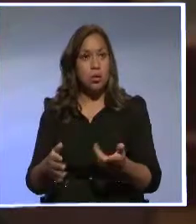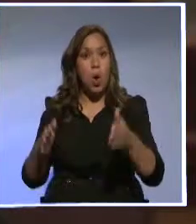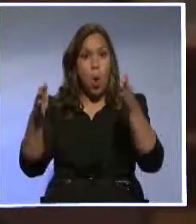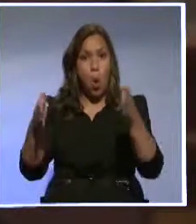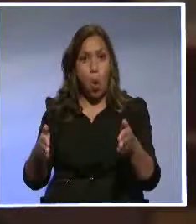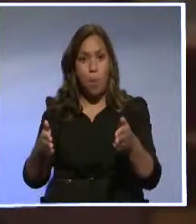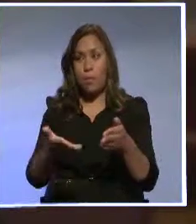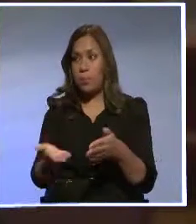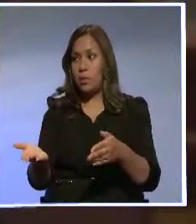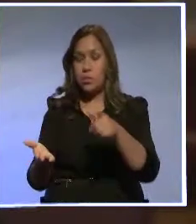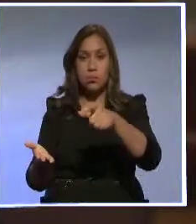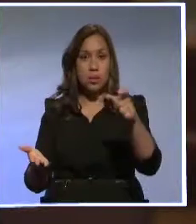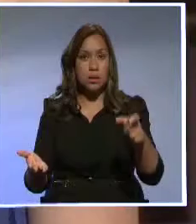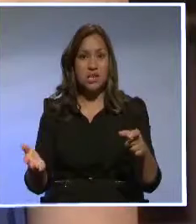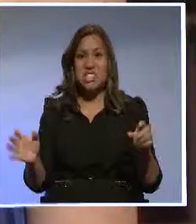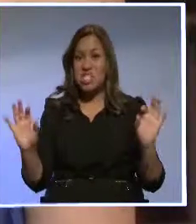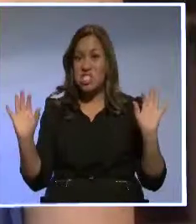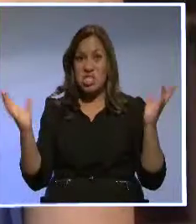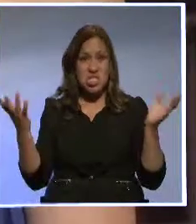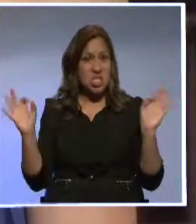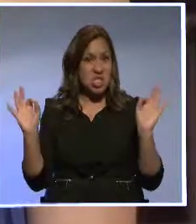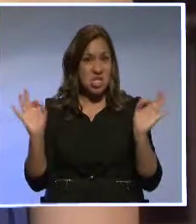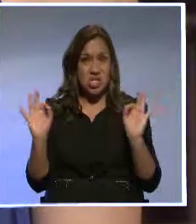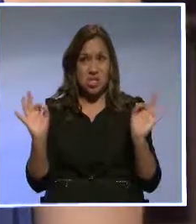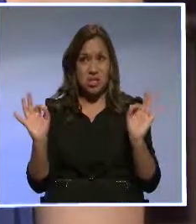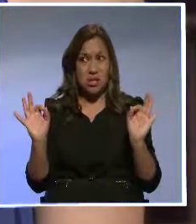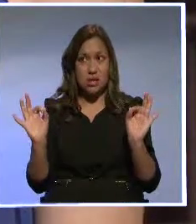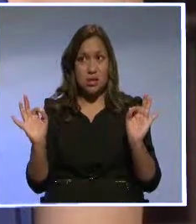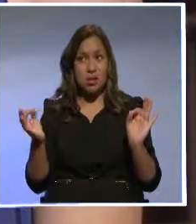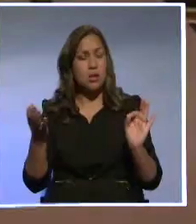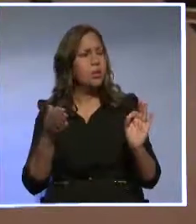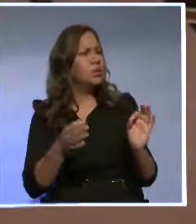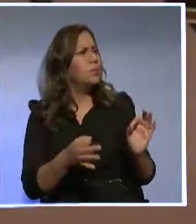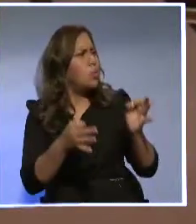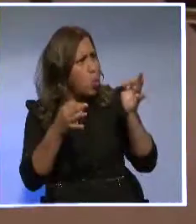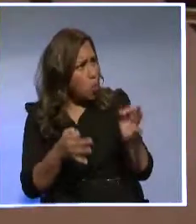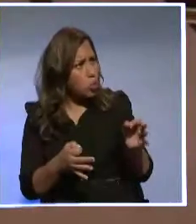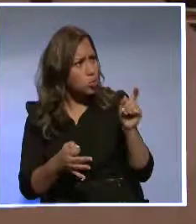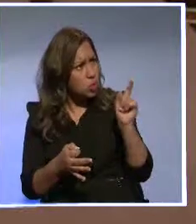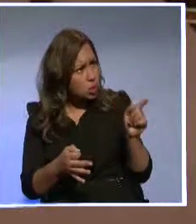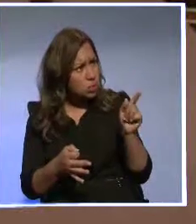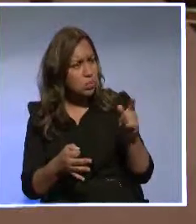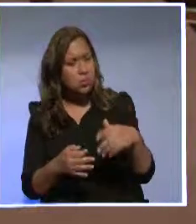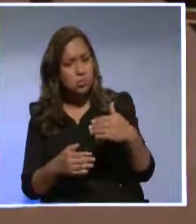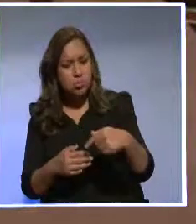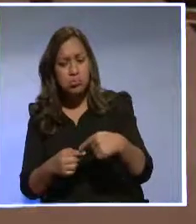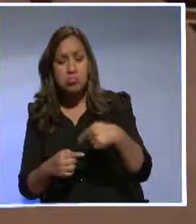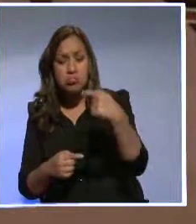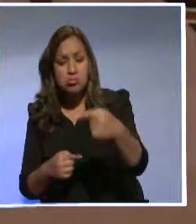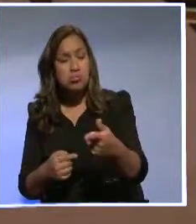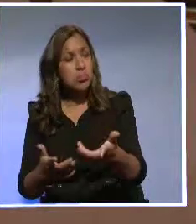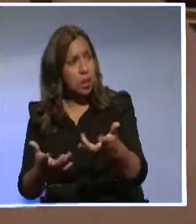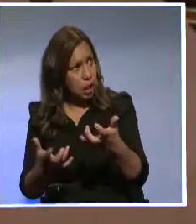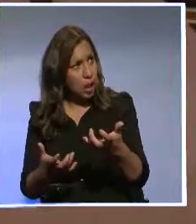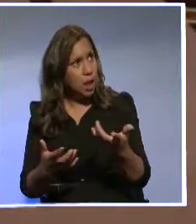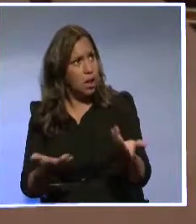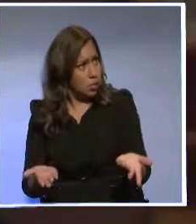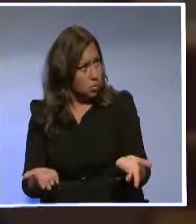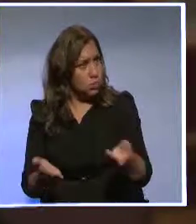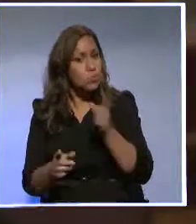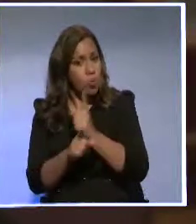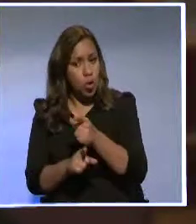desarrollar el conocimiento pero precisamente a eso es a lo que se apunta a futuro o en un mediano o corto plazo el que esté escrito en la ley